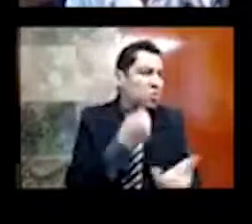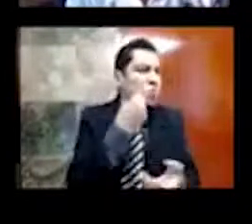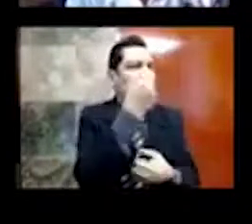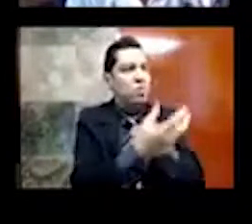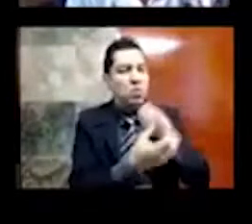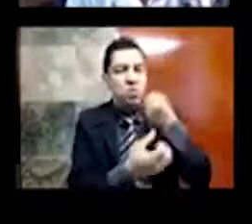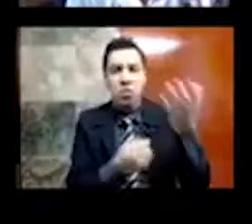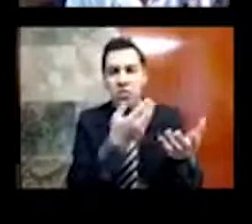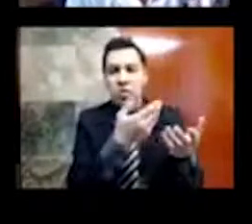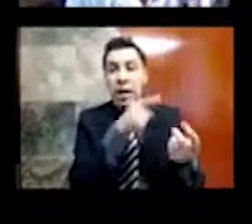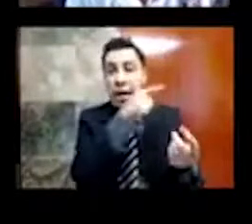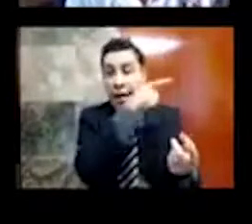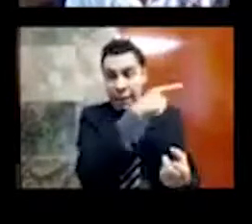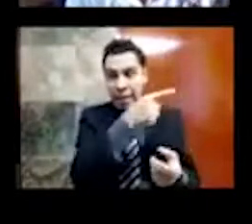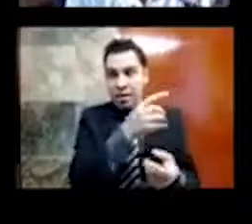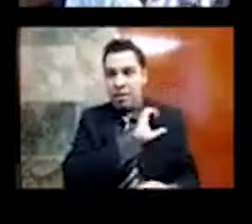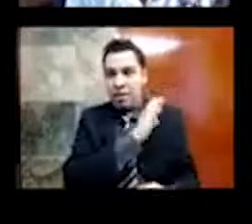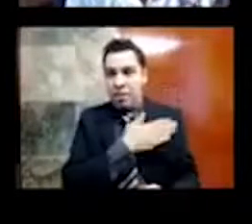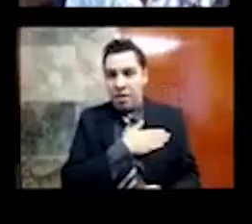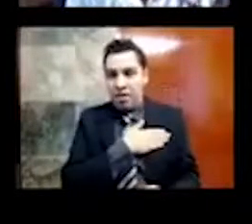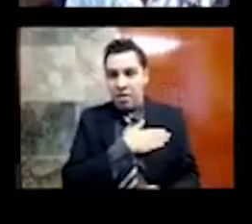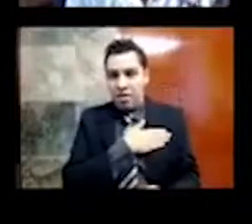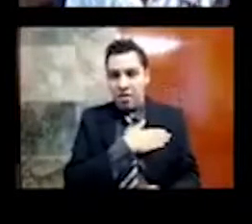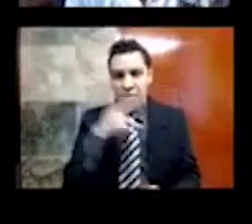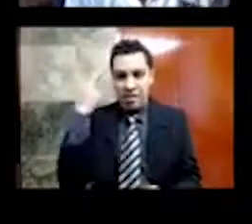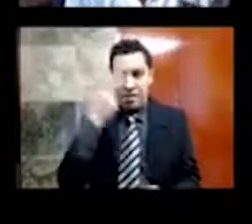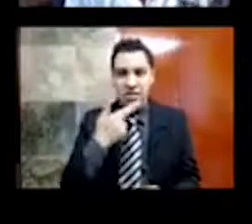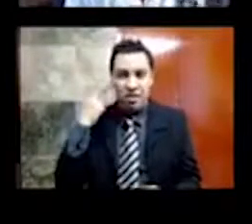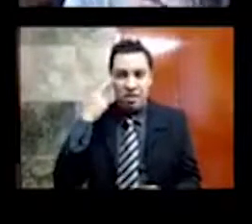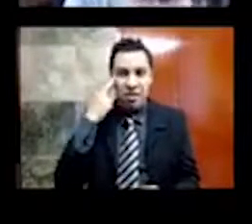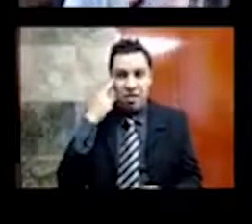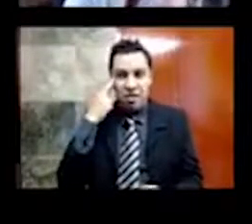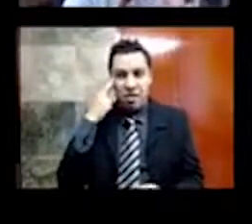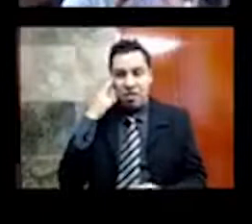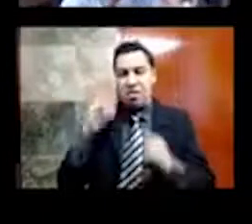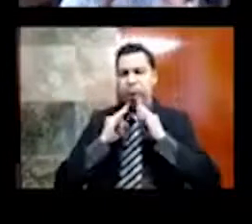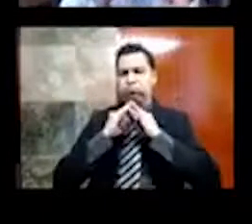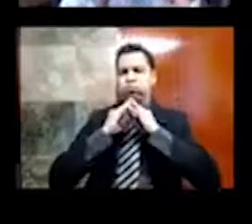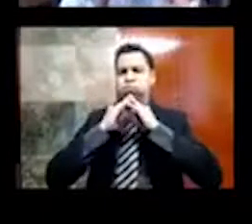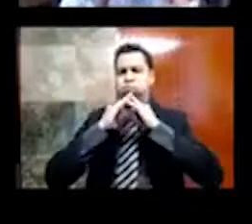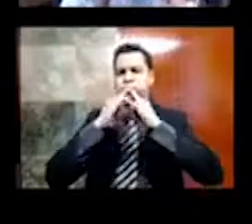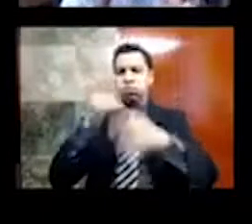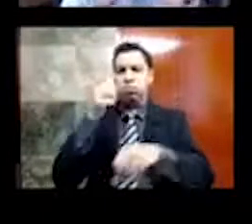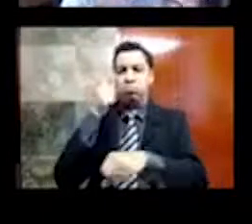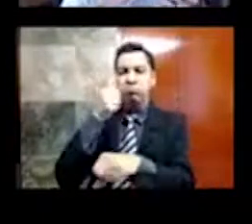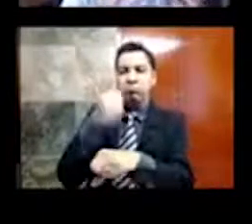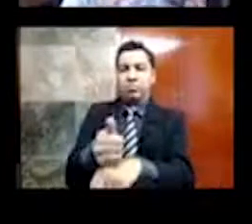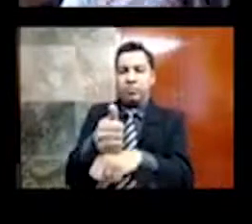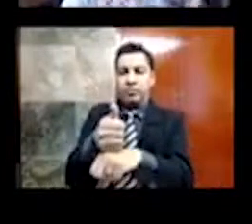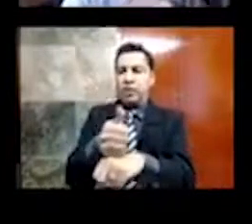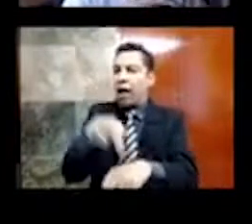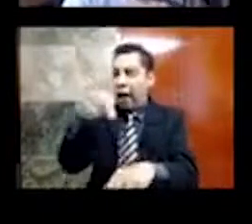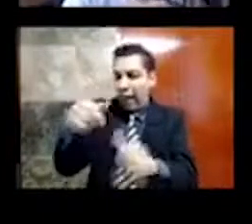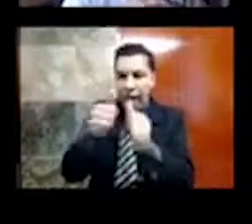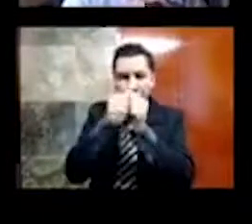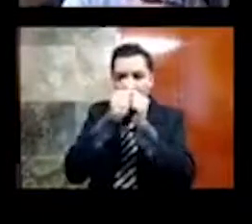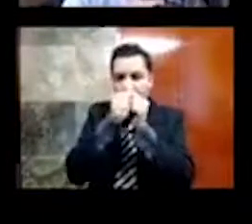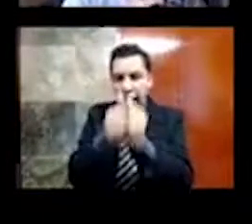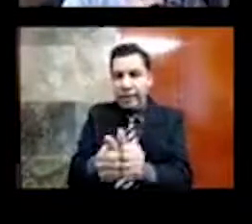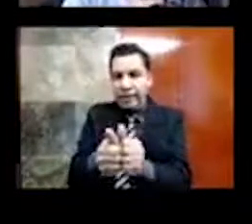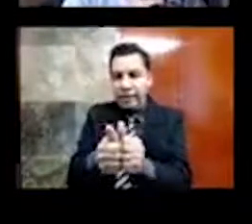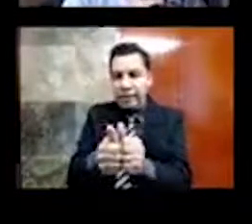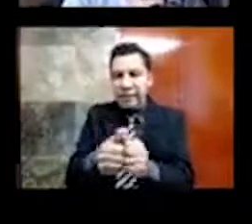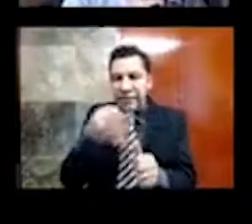Cortés hace un campamento muy cerca de Tizatlán, que es hoy la ciudad de Tlaxcala, y allí se establecen las condiciones